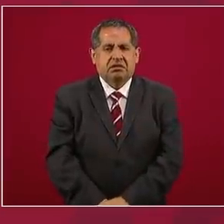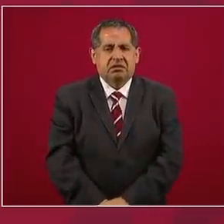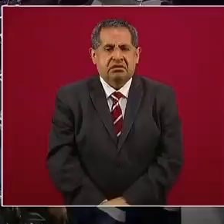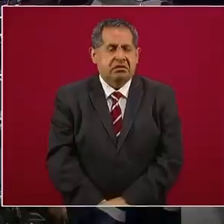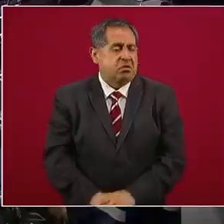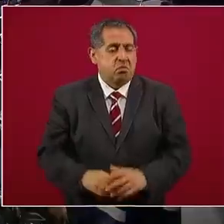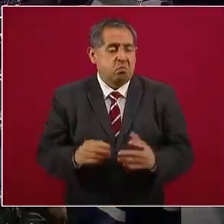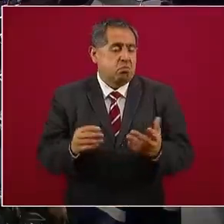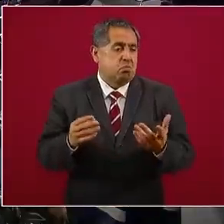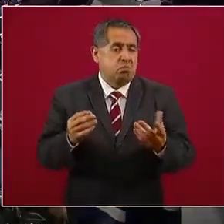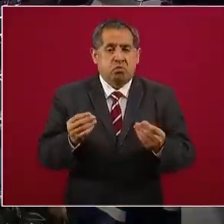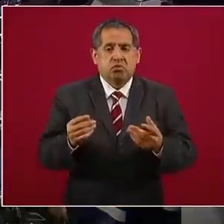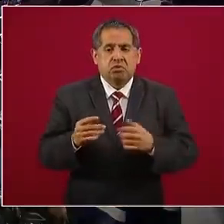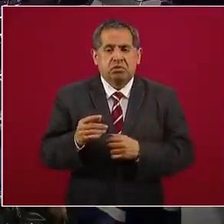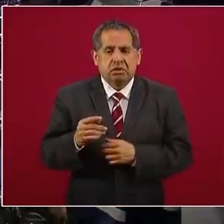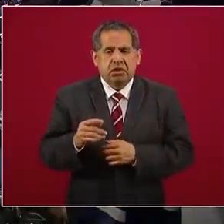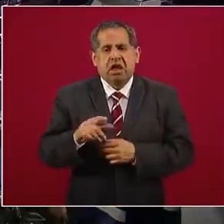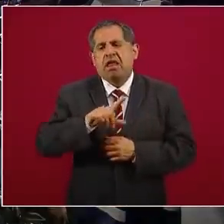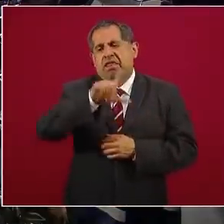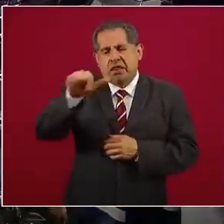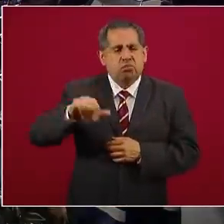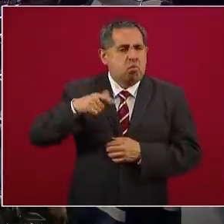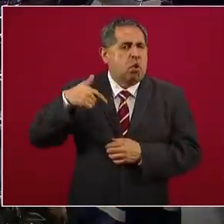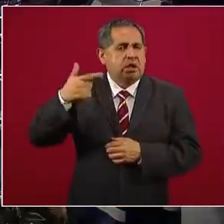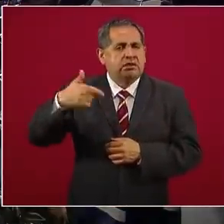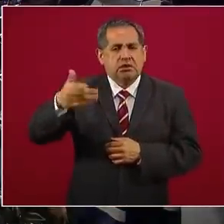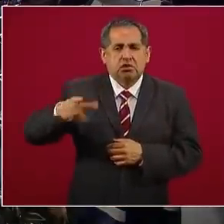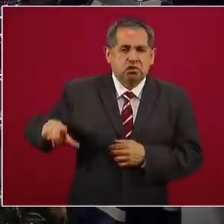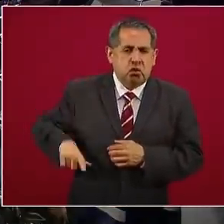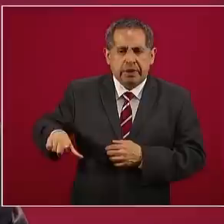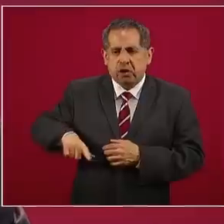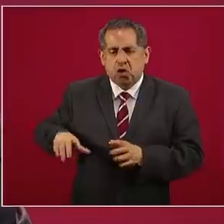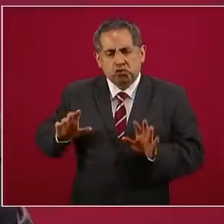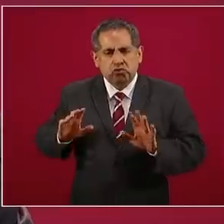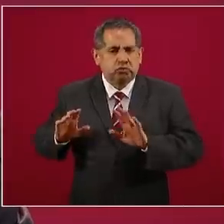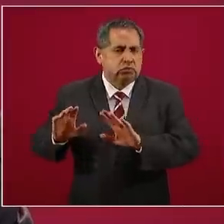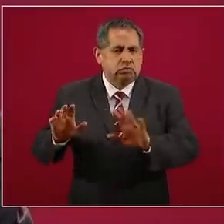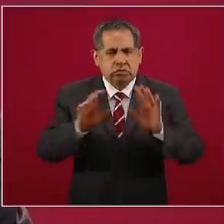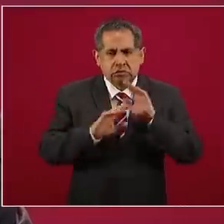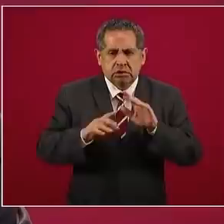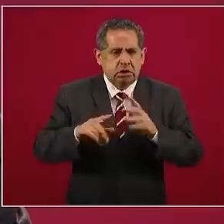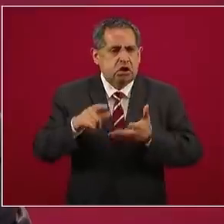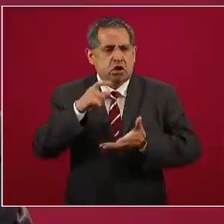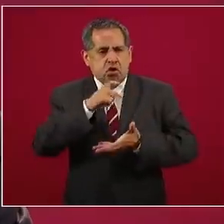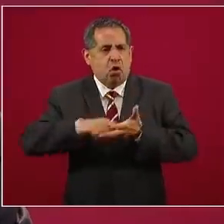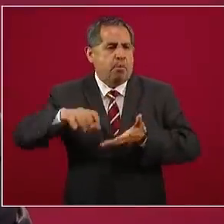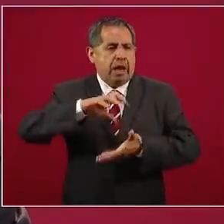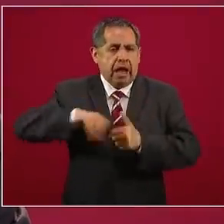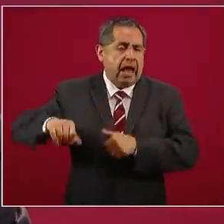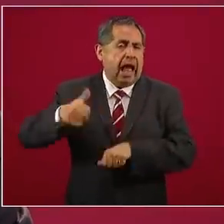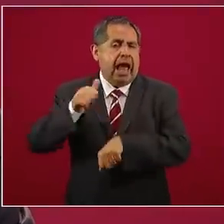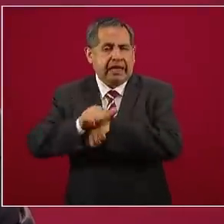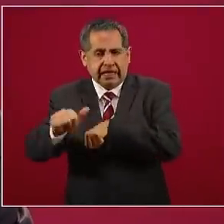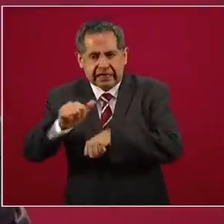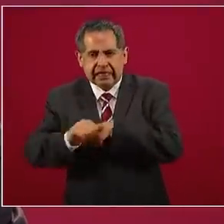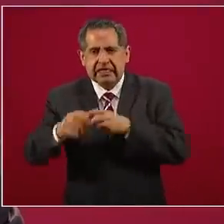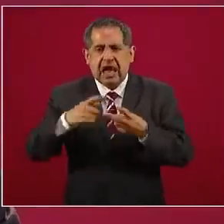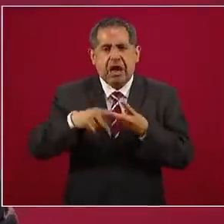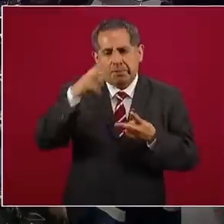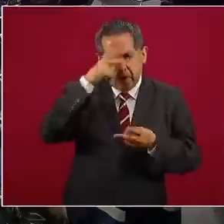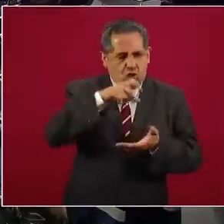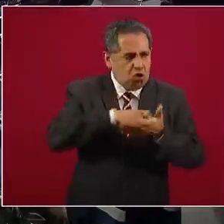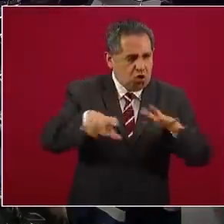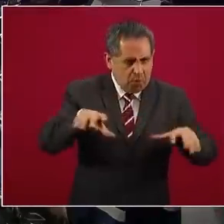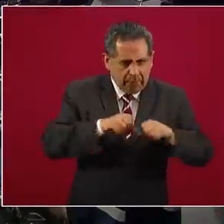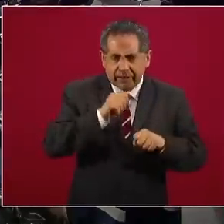Mucho, y ya luego los gobiernos ya adquieren Argentina y México